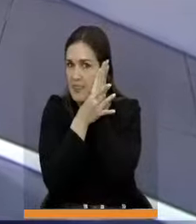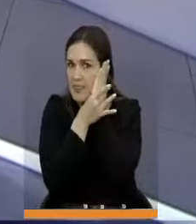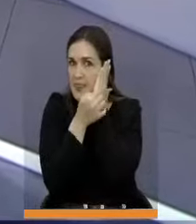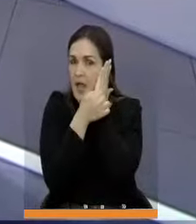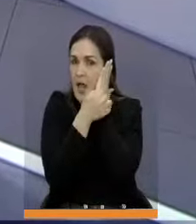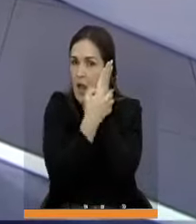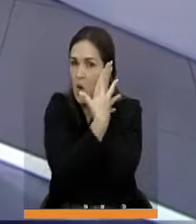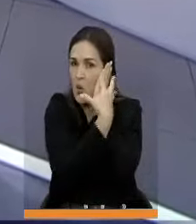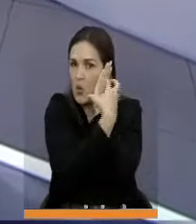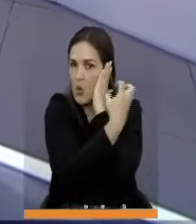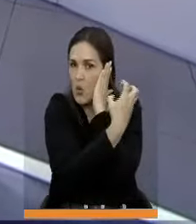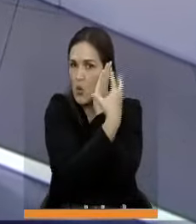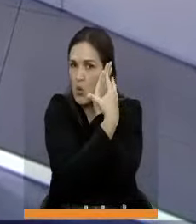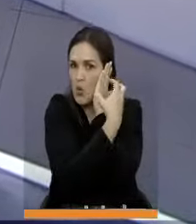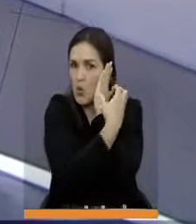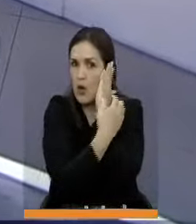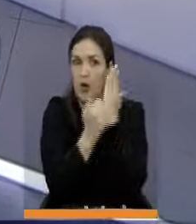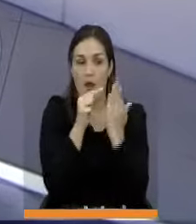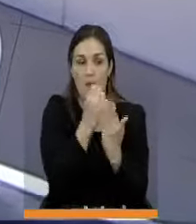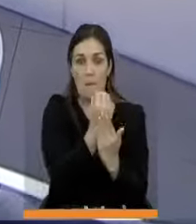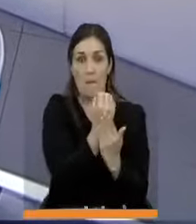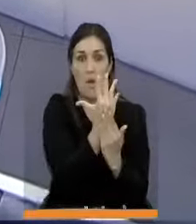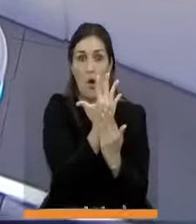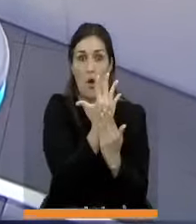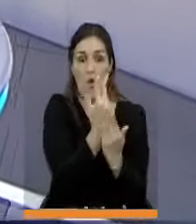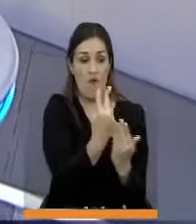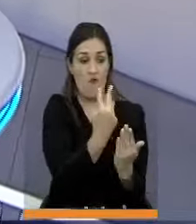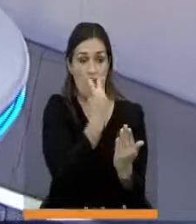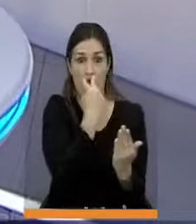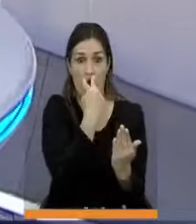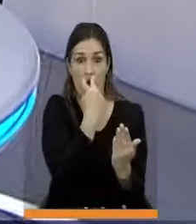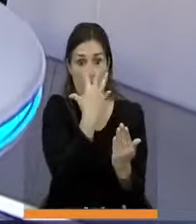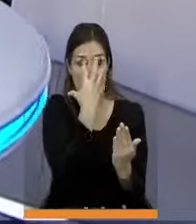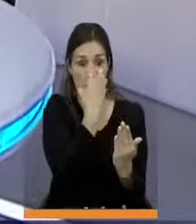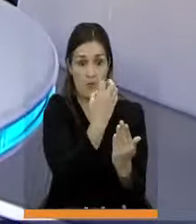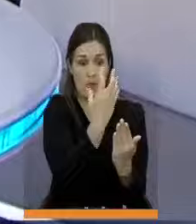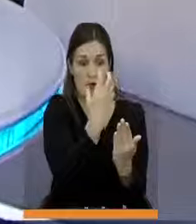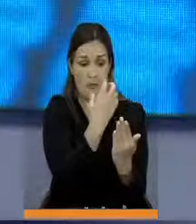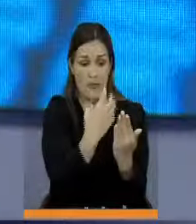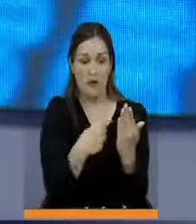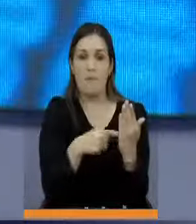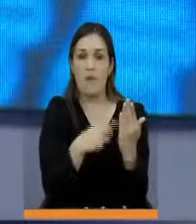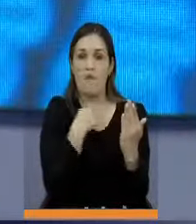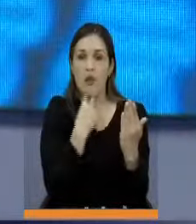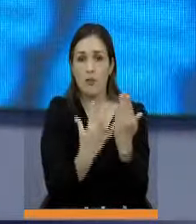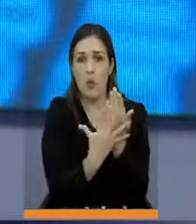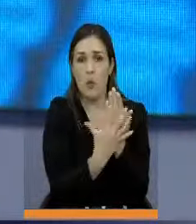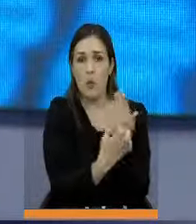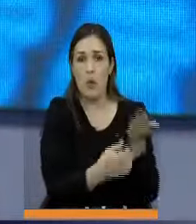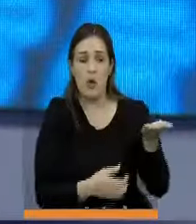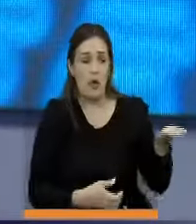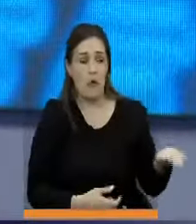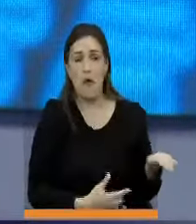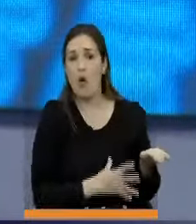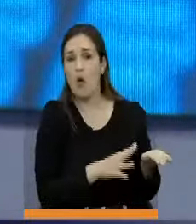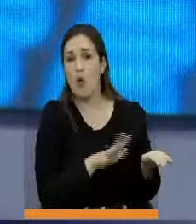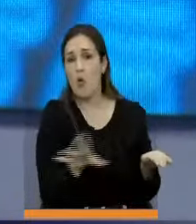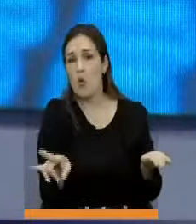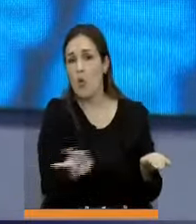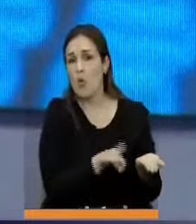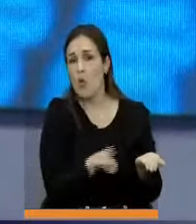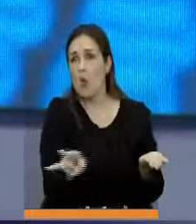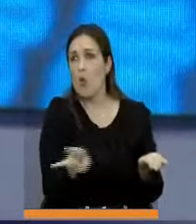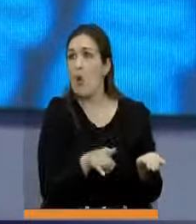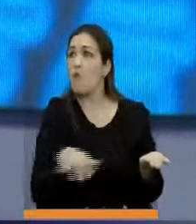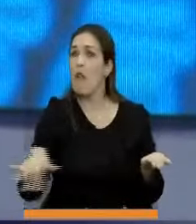tiene acceso a todos los archivos, hay geolocalización, sabe dónde estás. Si eso es lo que hace ese software, se compra en ese